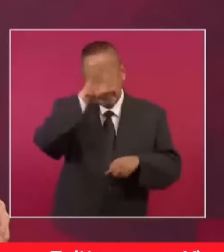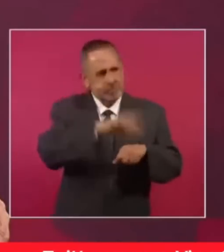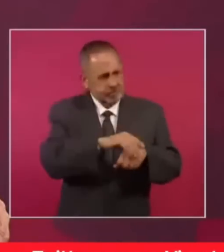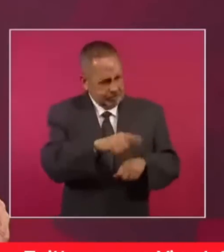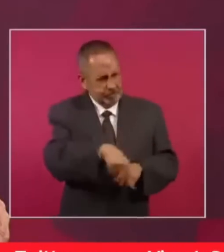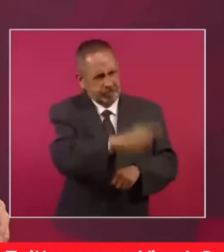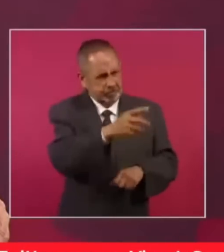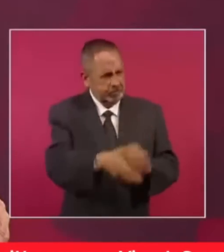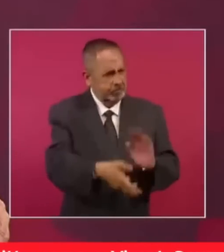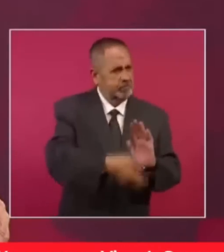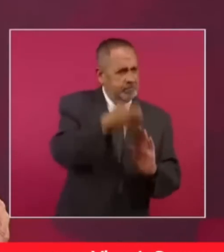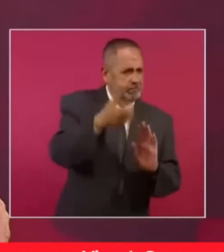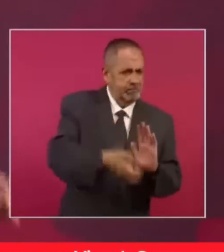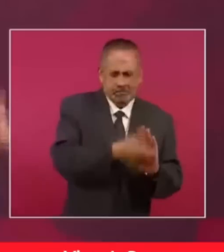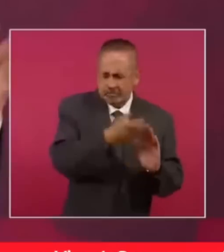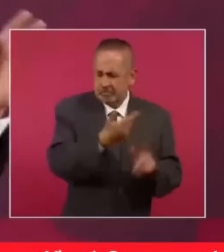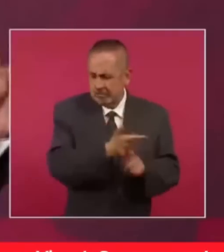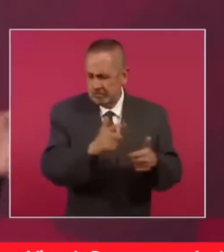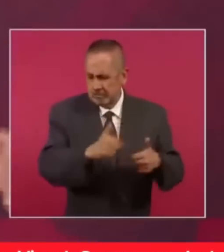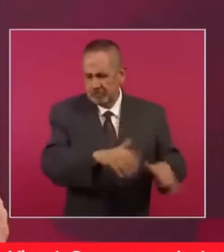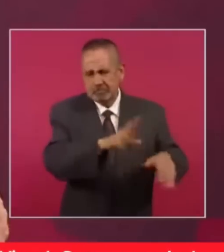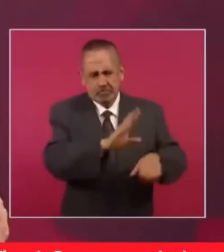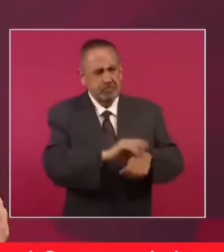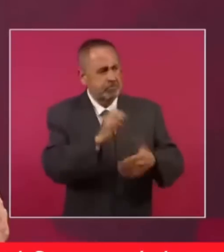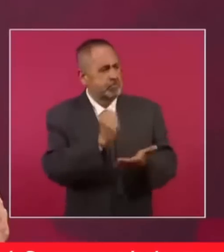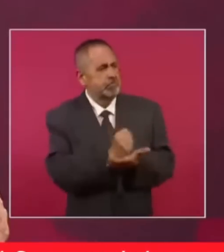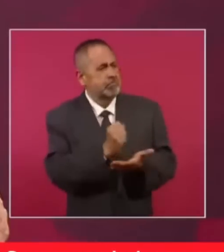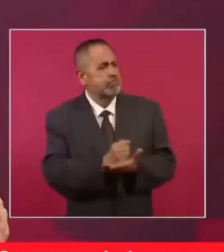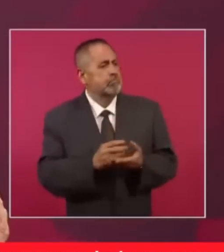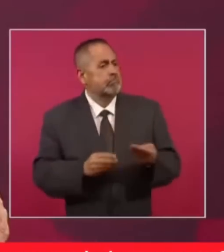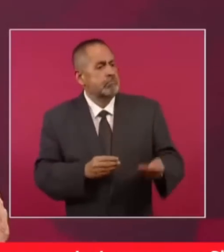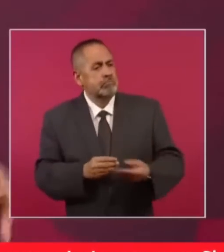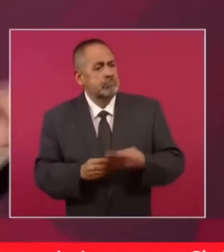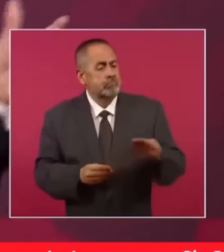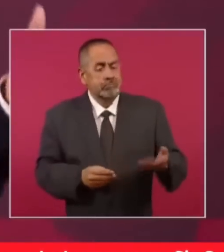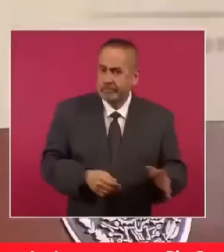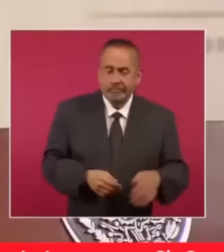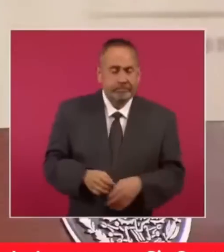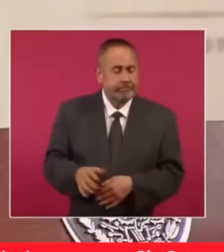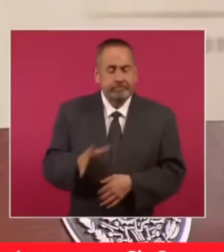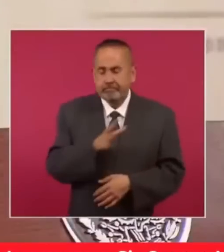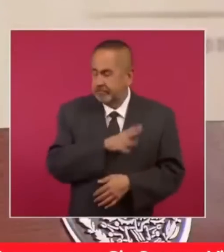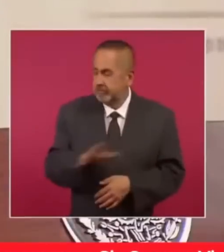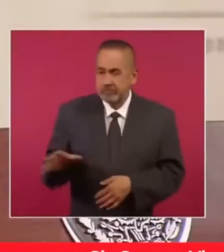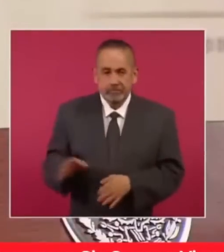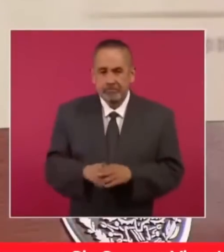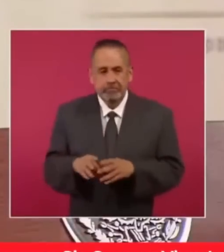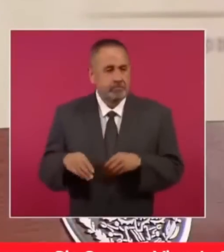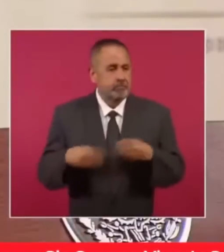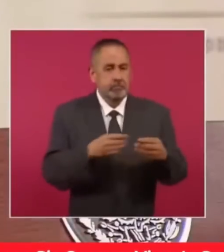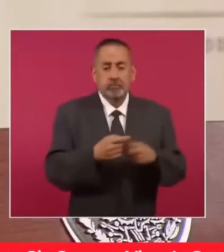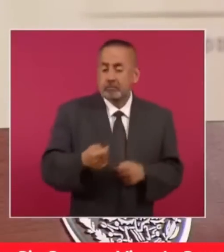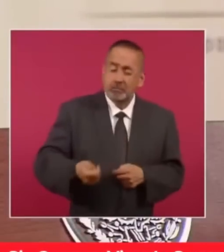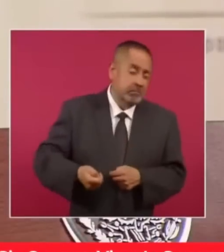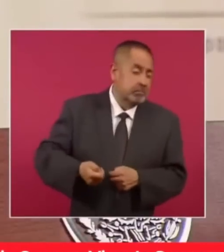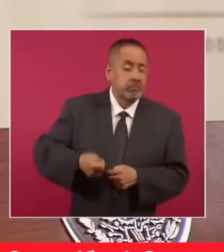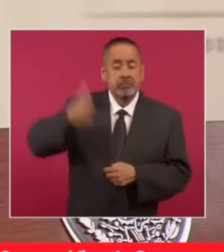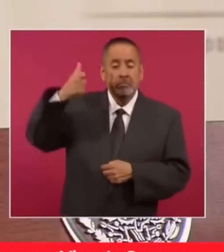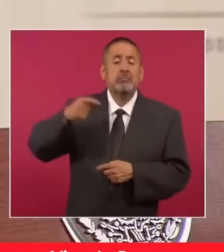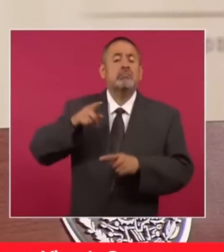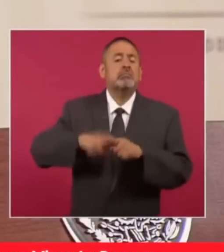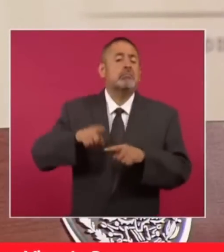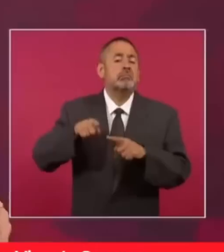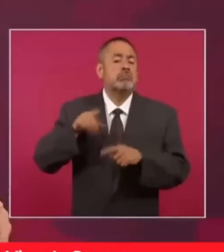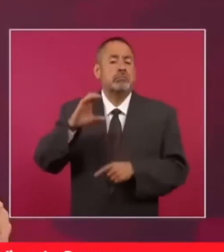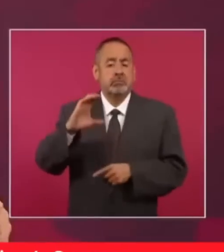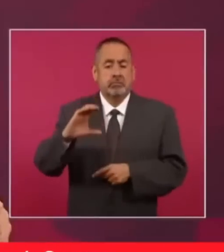Jacobo. O sea, él nos cuenta, él nos va narrando y recupera históricamente. Hago referencia al día de hoy de la mañanera,